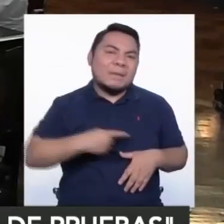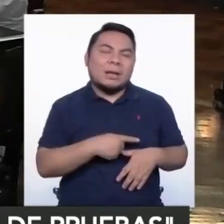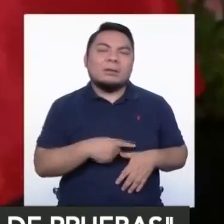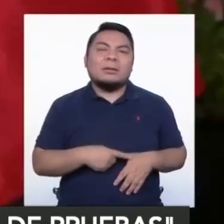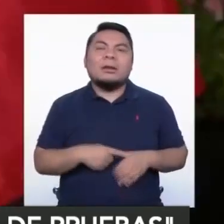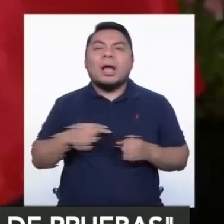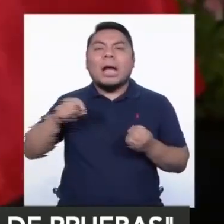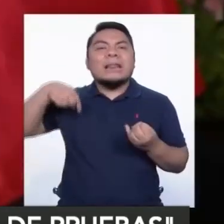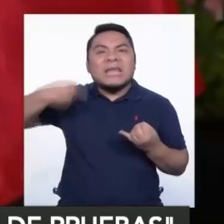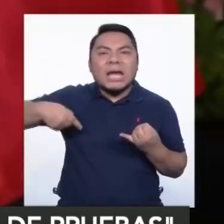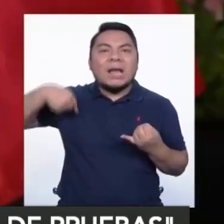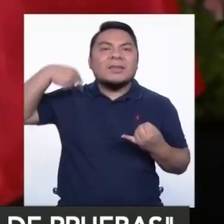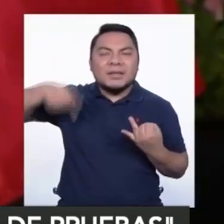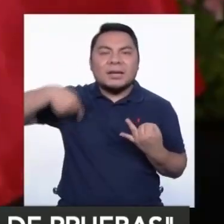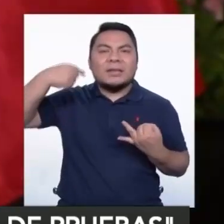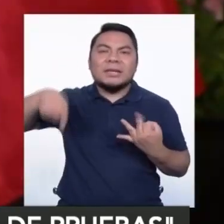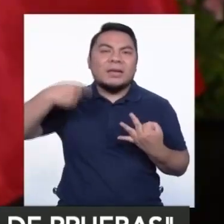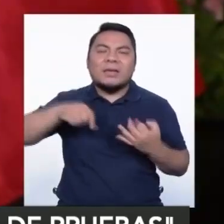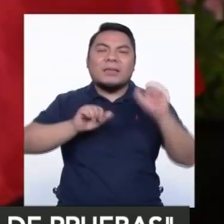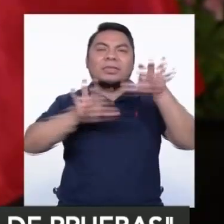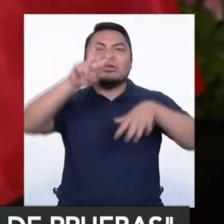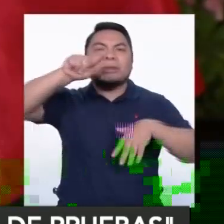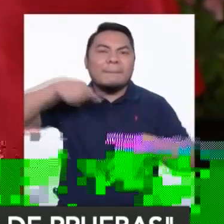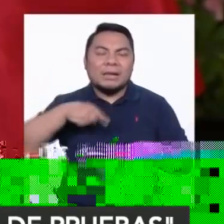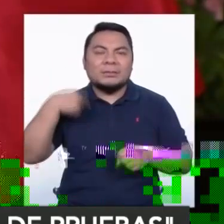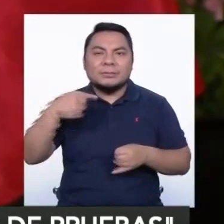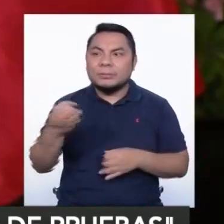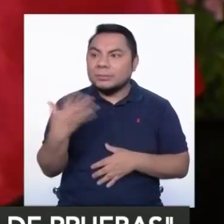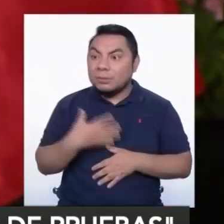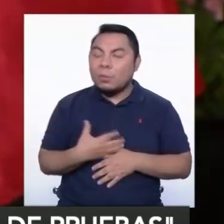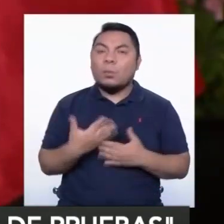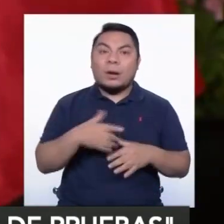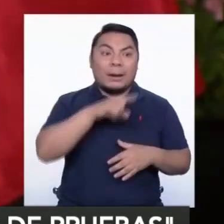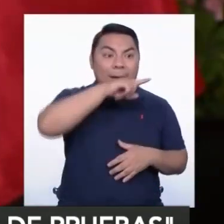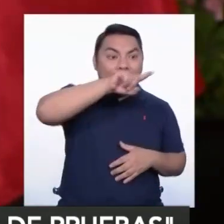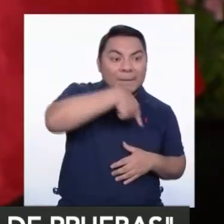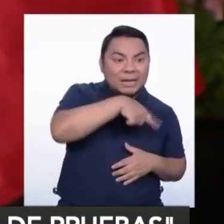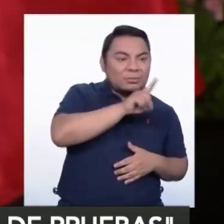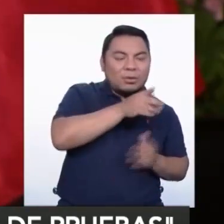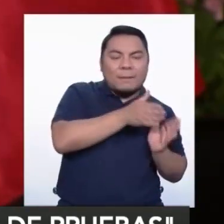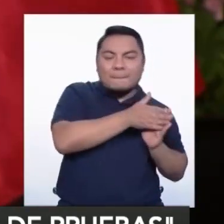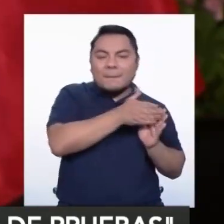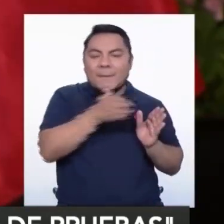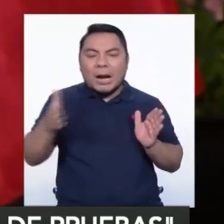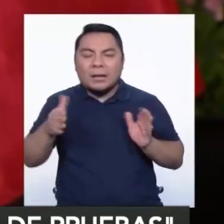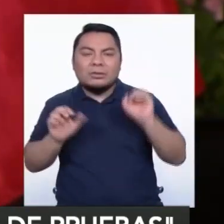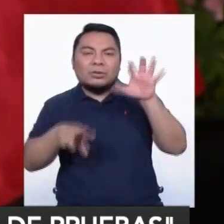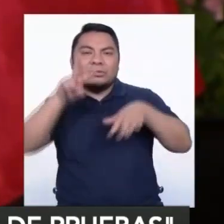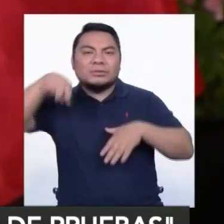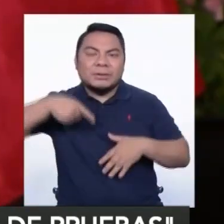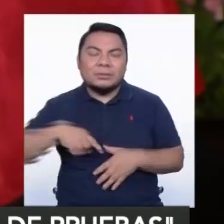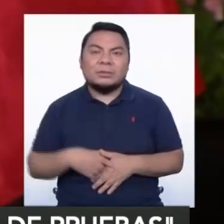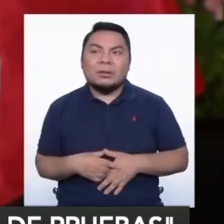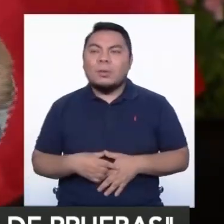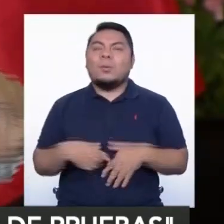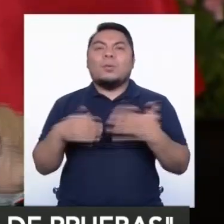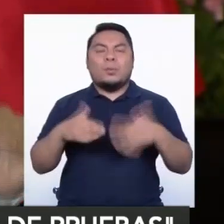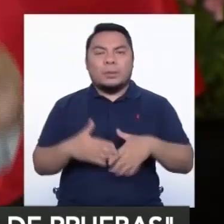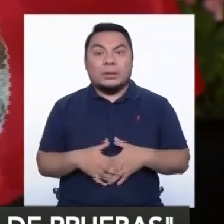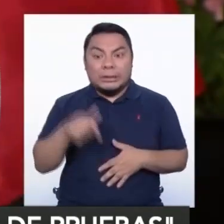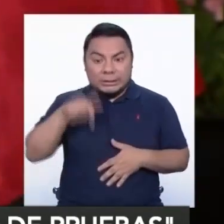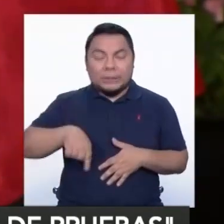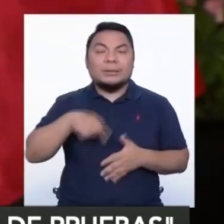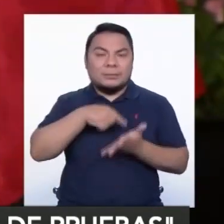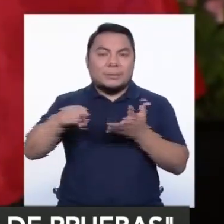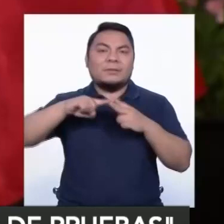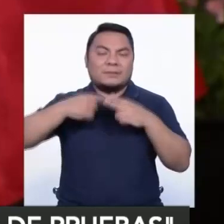y peruanas que sean muestreadas por día. Teníamos que elevar de 1.000 a 12.000. En esta semana hemos comenzado y hemos primero